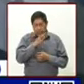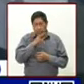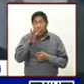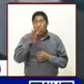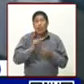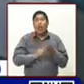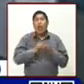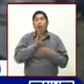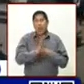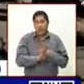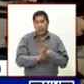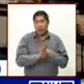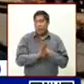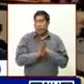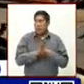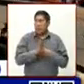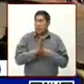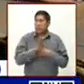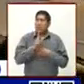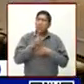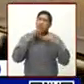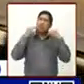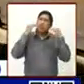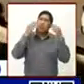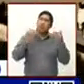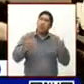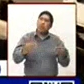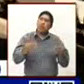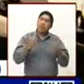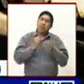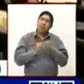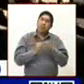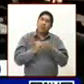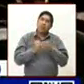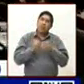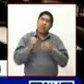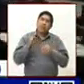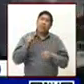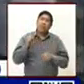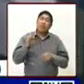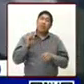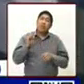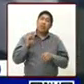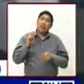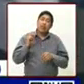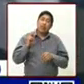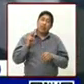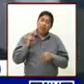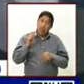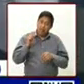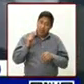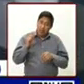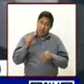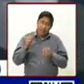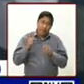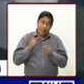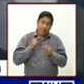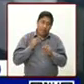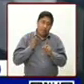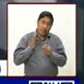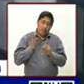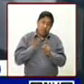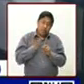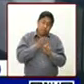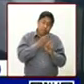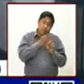24 de abril. Un ómnibus que venía de Sincata, Ceja, me impactó contra el muro en la avenida 6